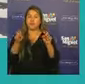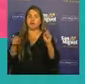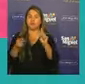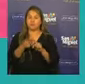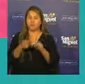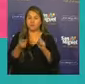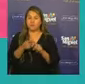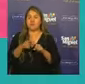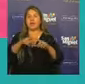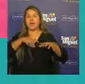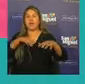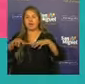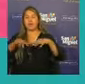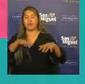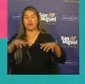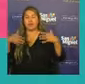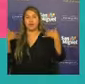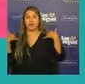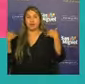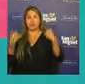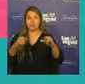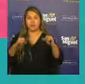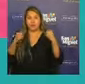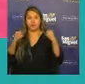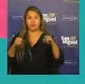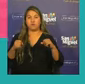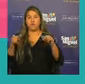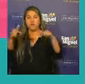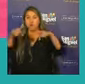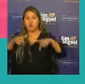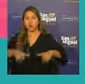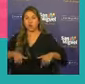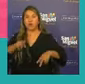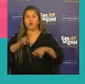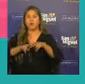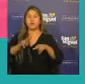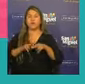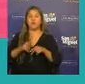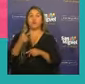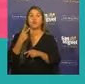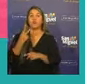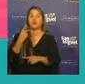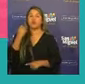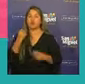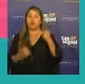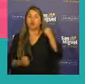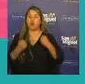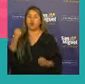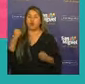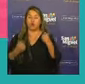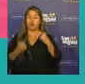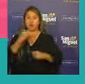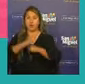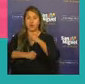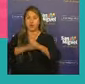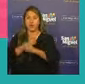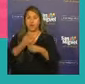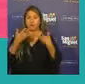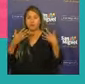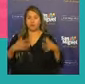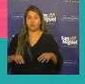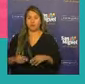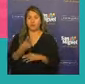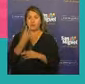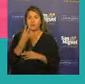en nuestras actividades deportivas. Hoy día realizamos 2 corridas al año, ya llevamos 3 corridas del mes de